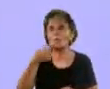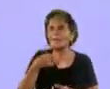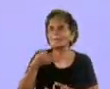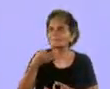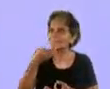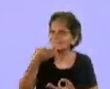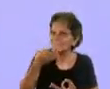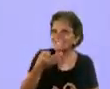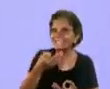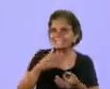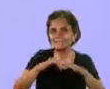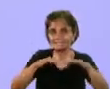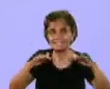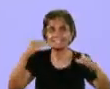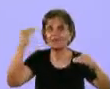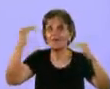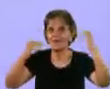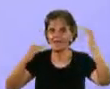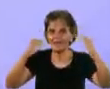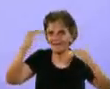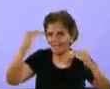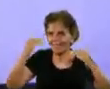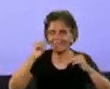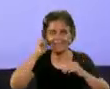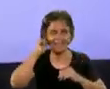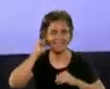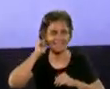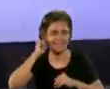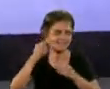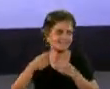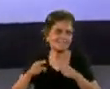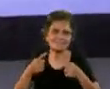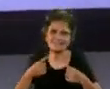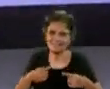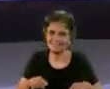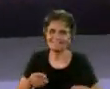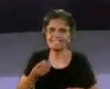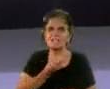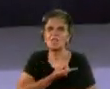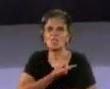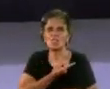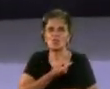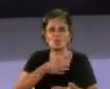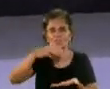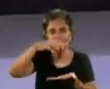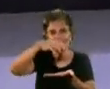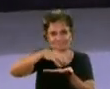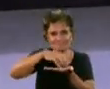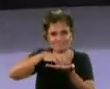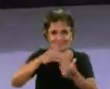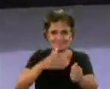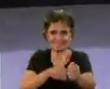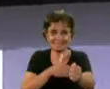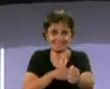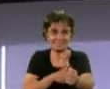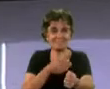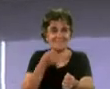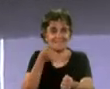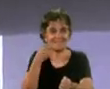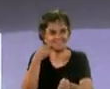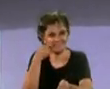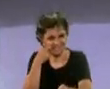para chicos, grandes, de diferentes edades en el Centro Monseñor Angelelli. Y para quienes